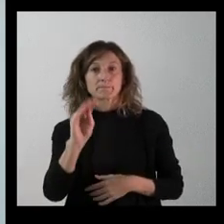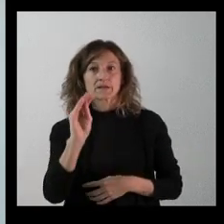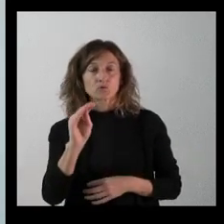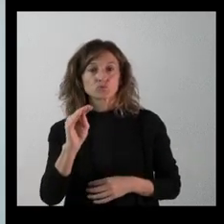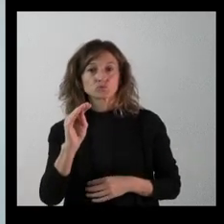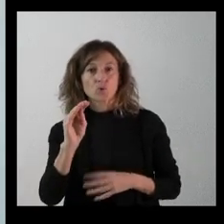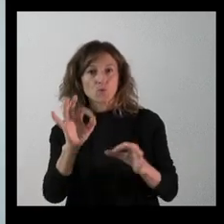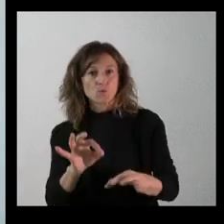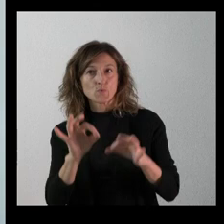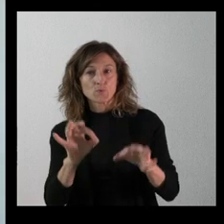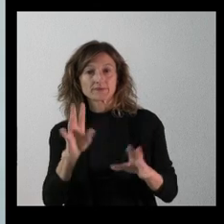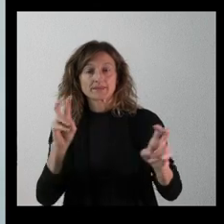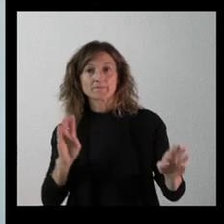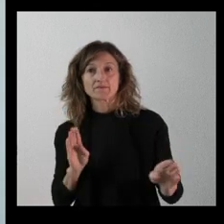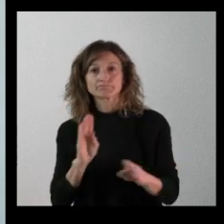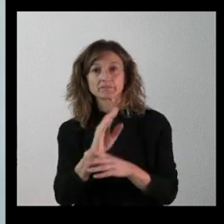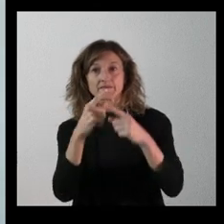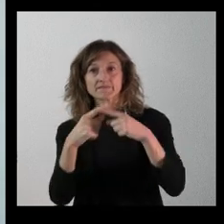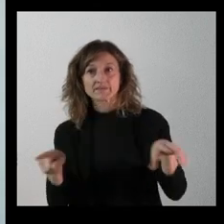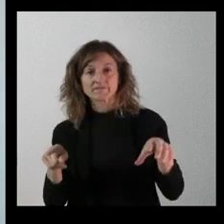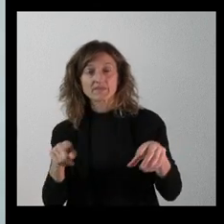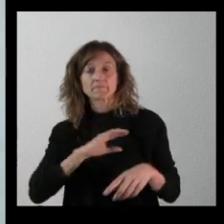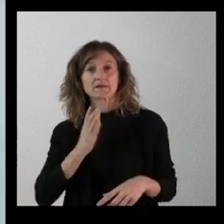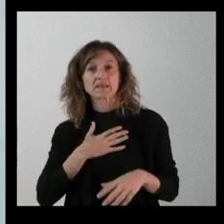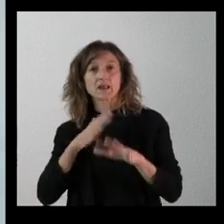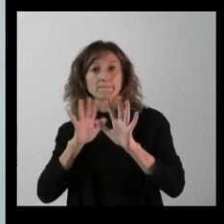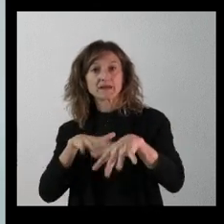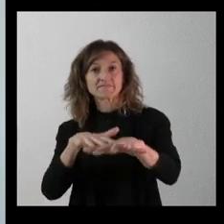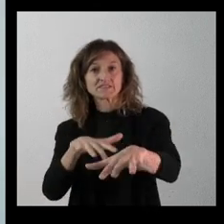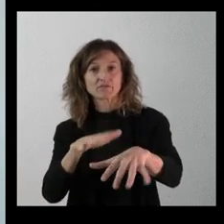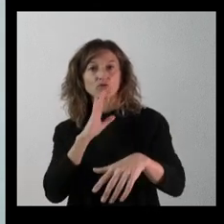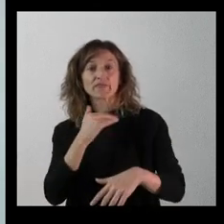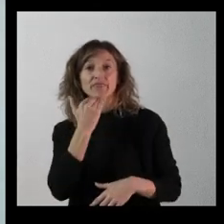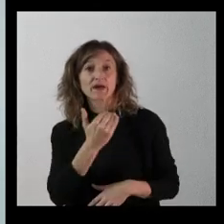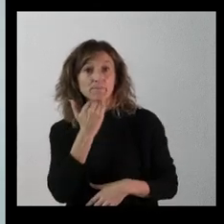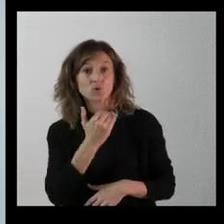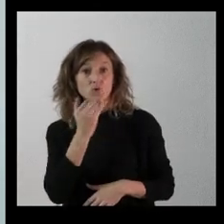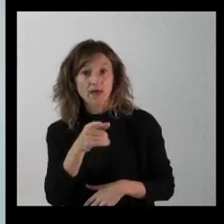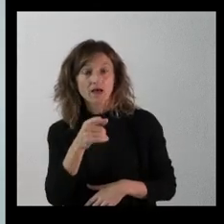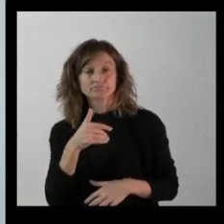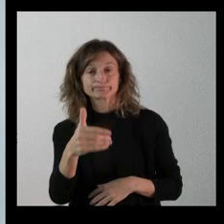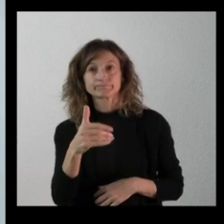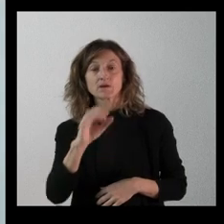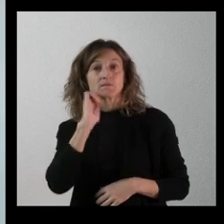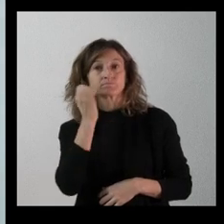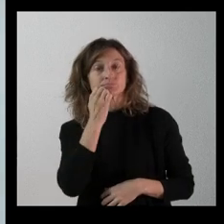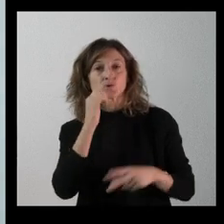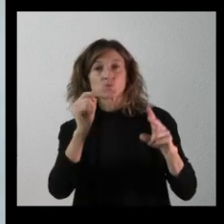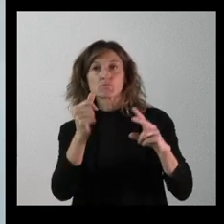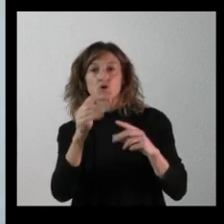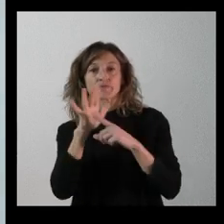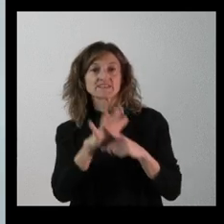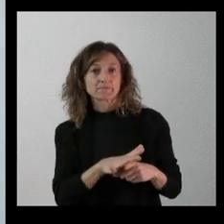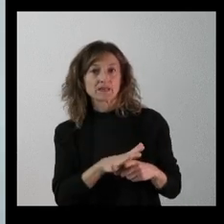de la financiación diferenciadas que va a haber mañana una manifestación en Zamora quejándose un poco de las